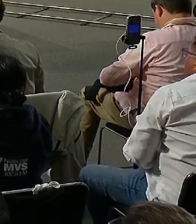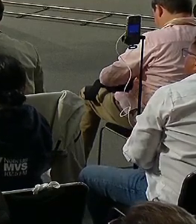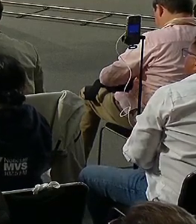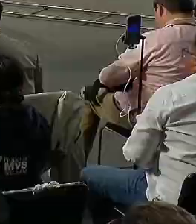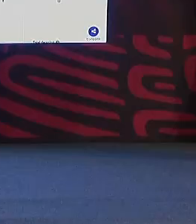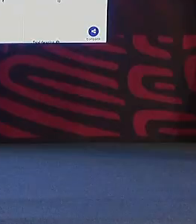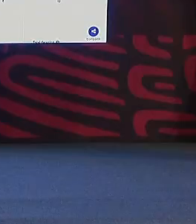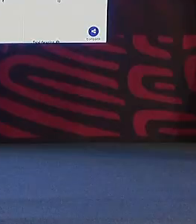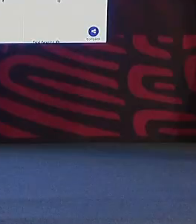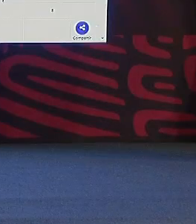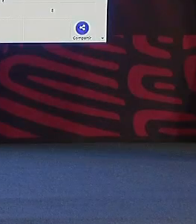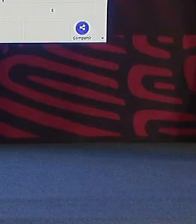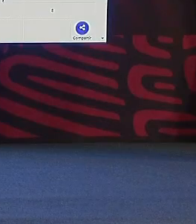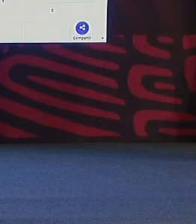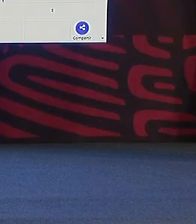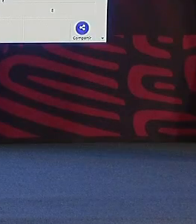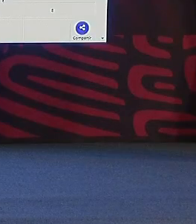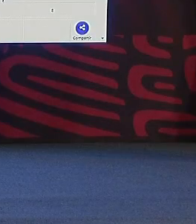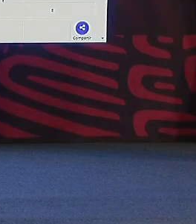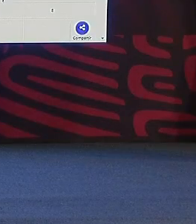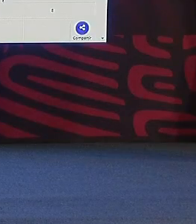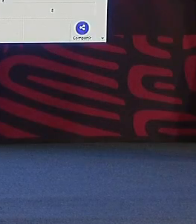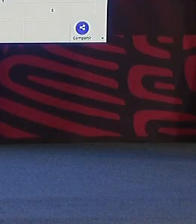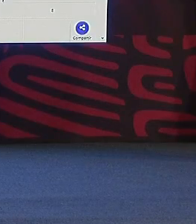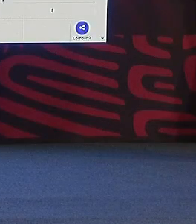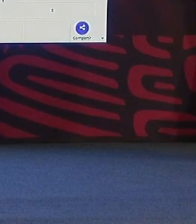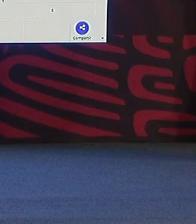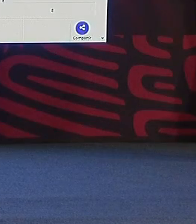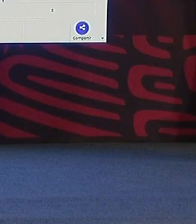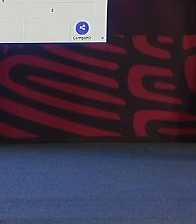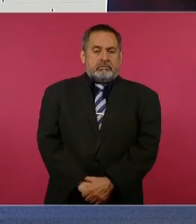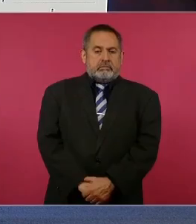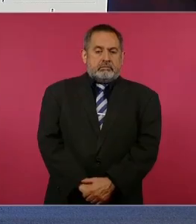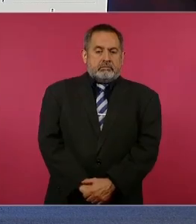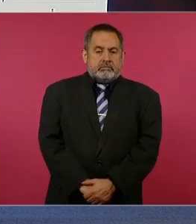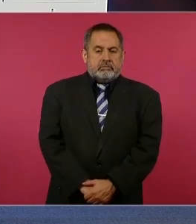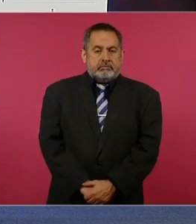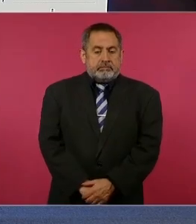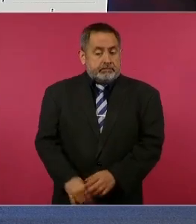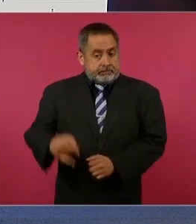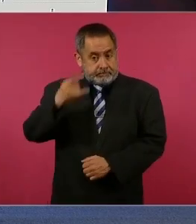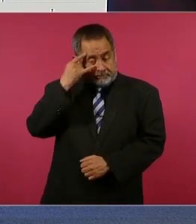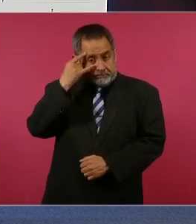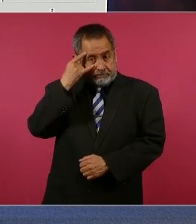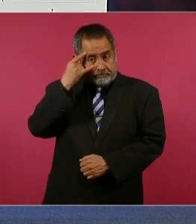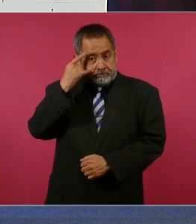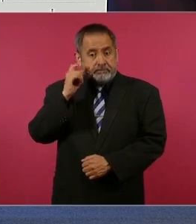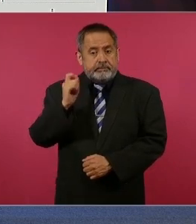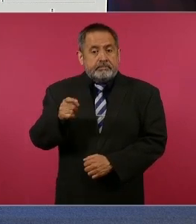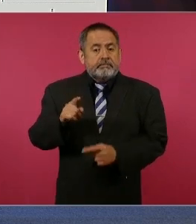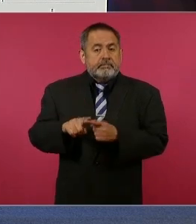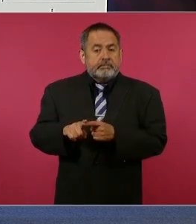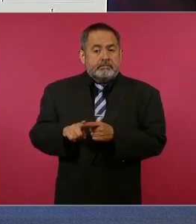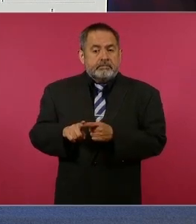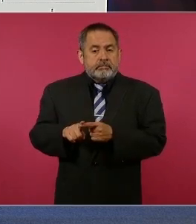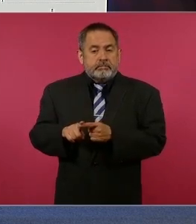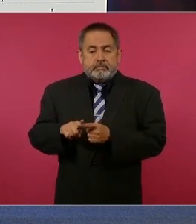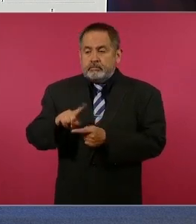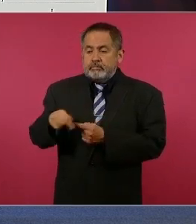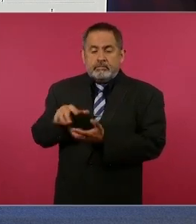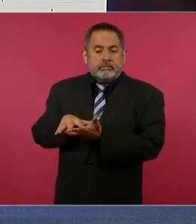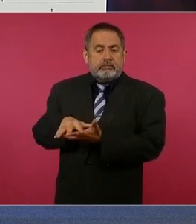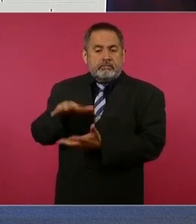PRD. Adelante. En el caso de Campeche, obtiene la